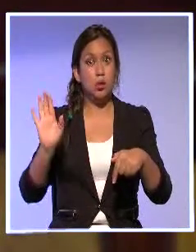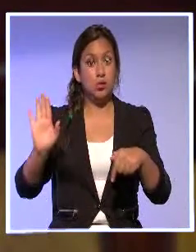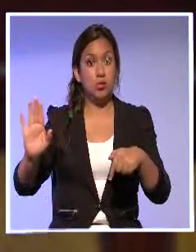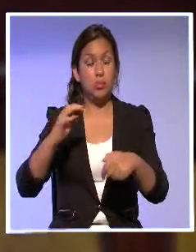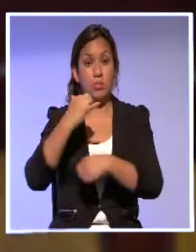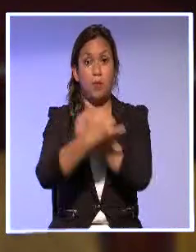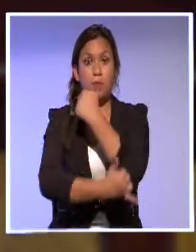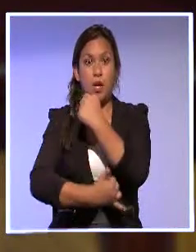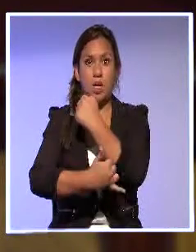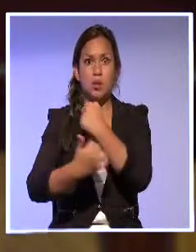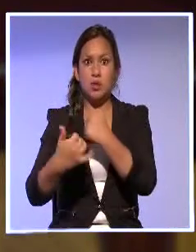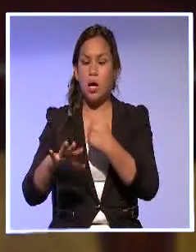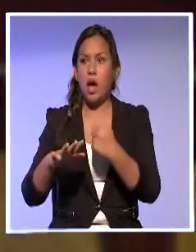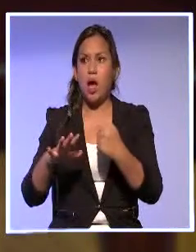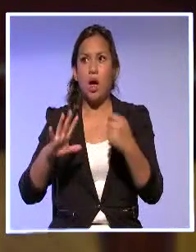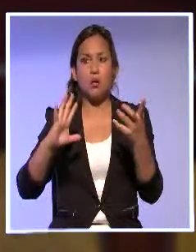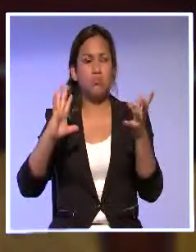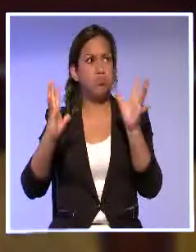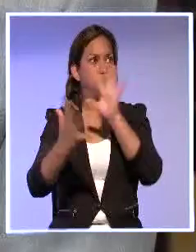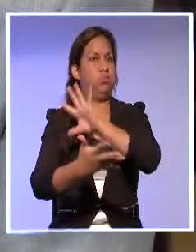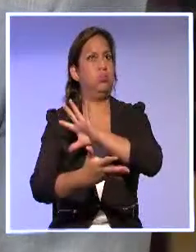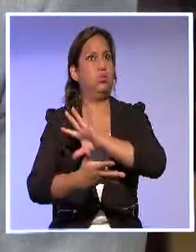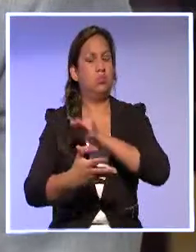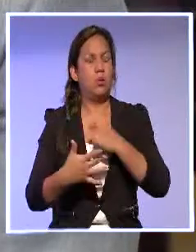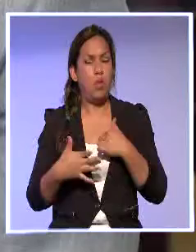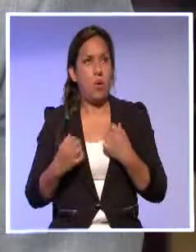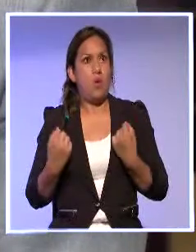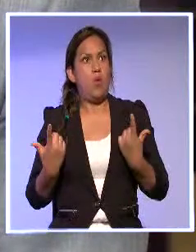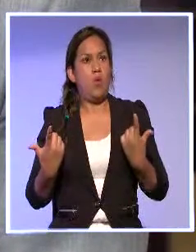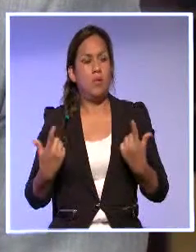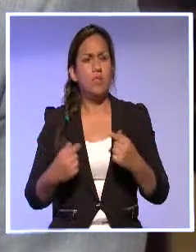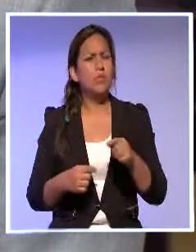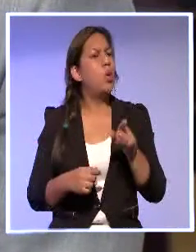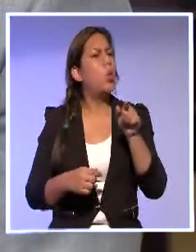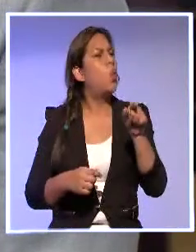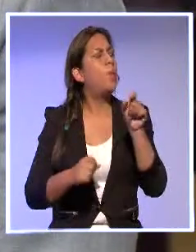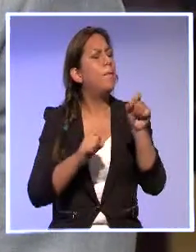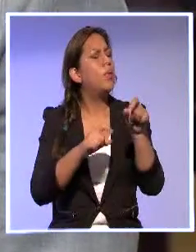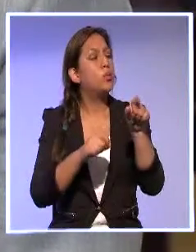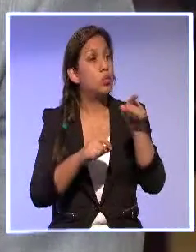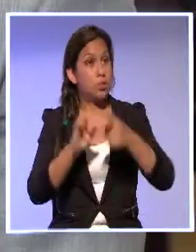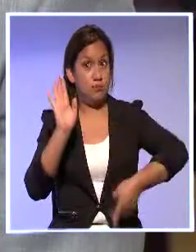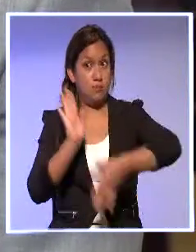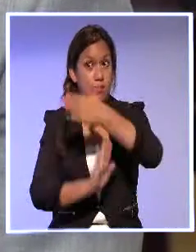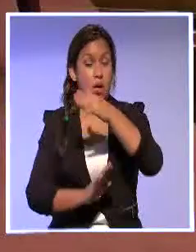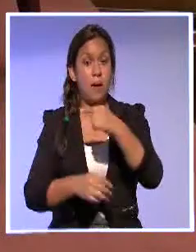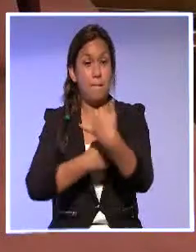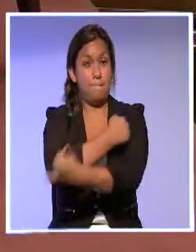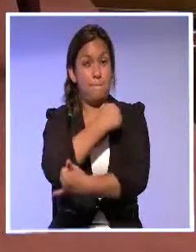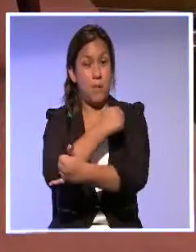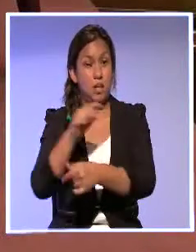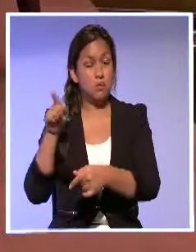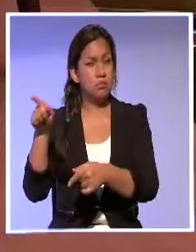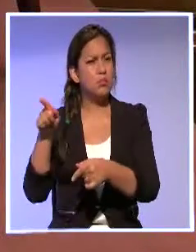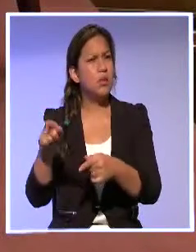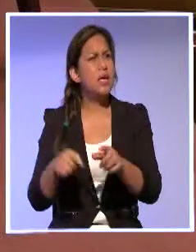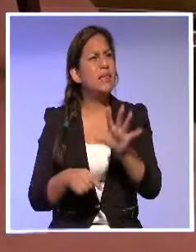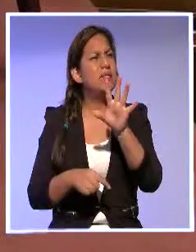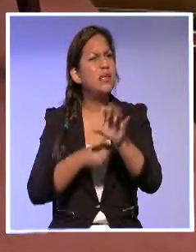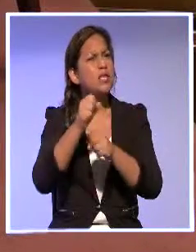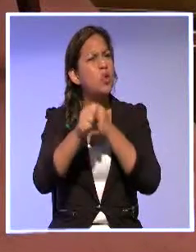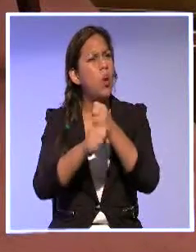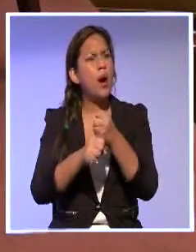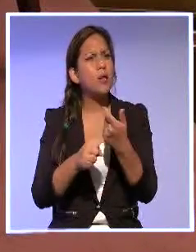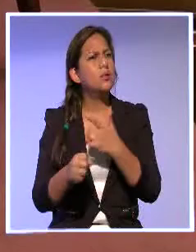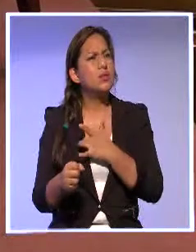cambiado ya ya cuando usted viajó a italia cuál fue ese sentimiento en sus primeros cinco años que estuvo fuera del